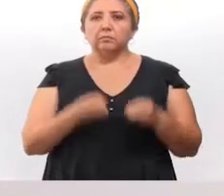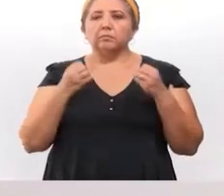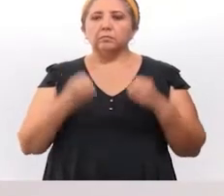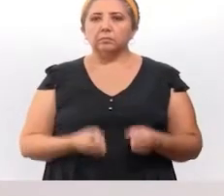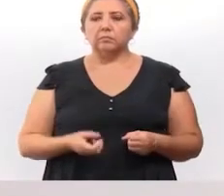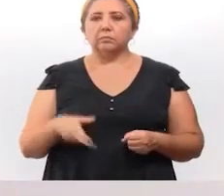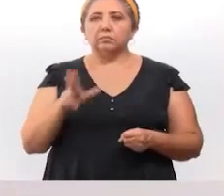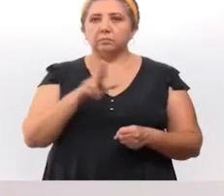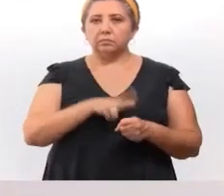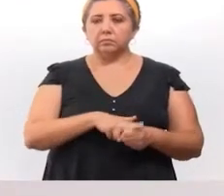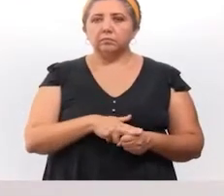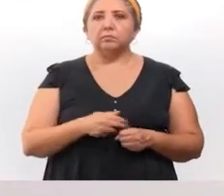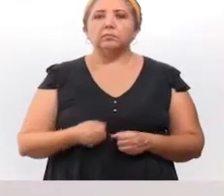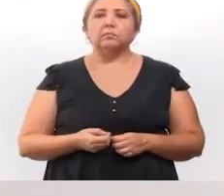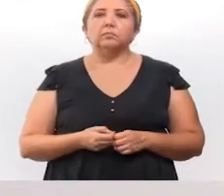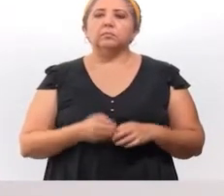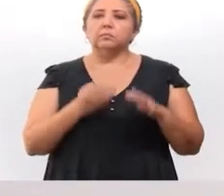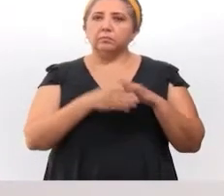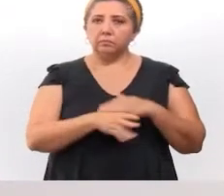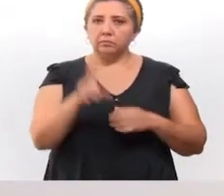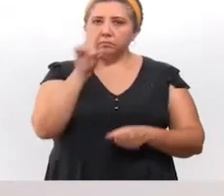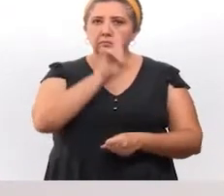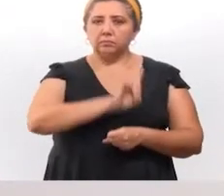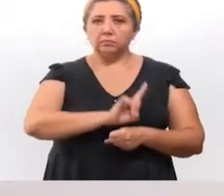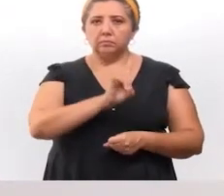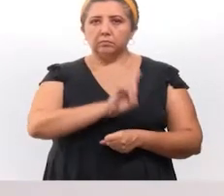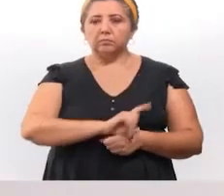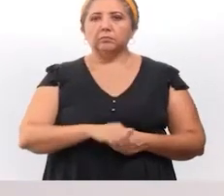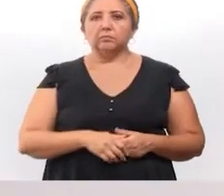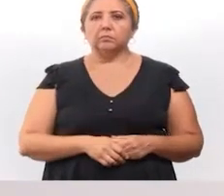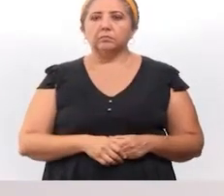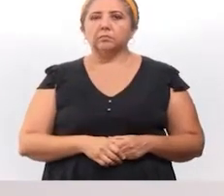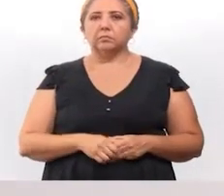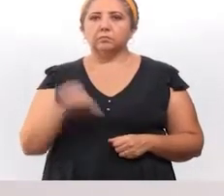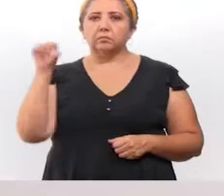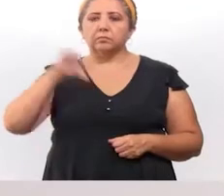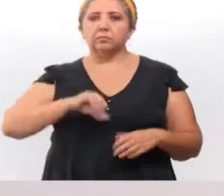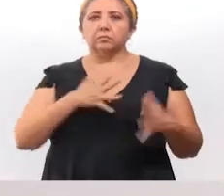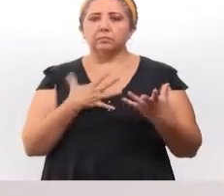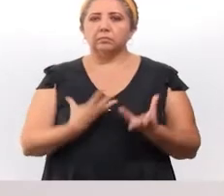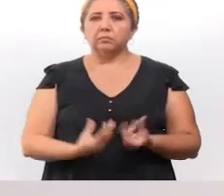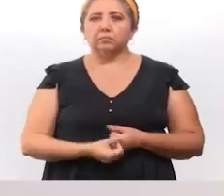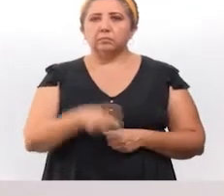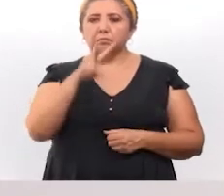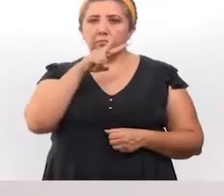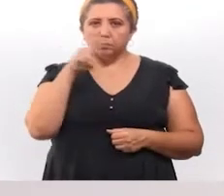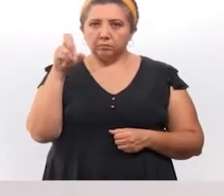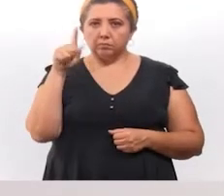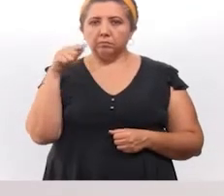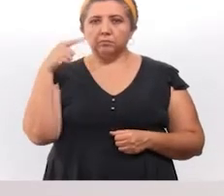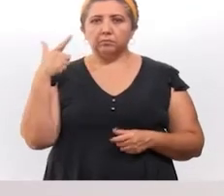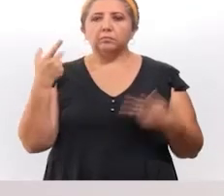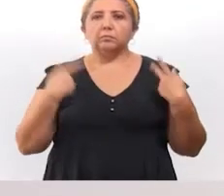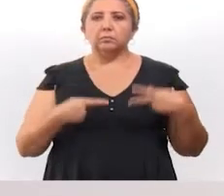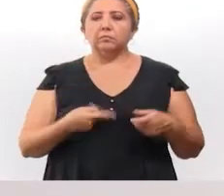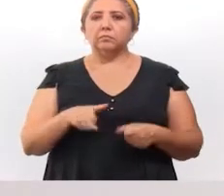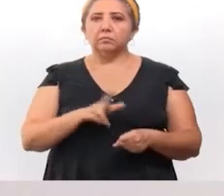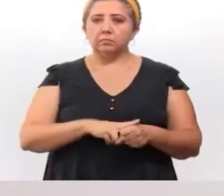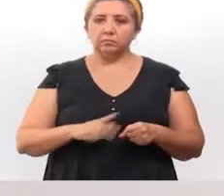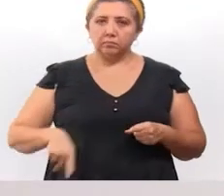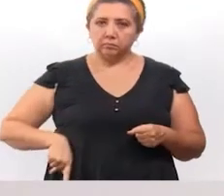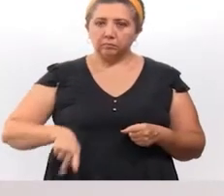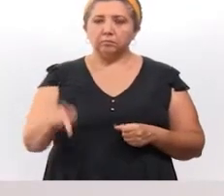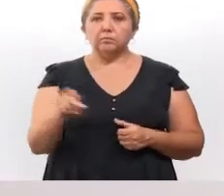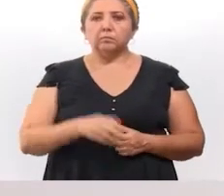importantes son la ocupación hospitalaria y los ingresos diarios. El día de hoy tenemos 277 pacientes en